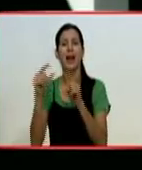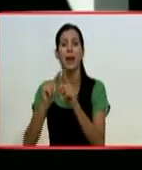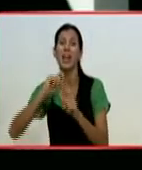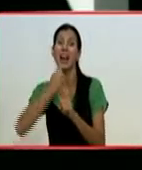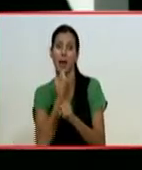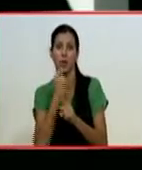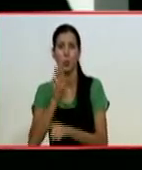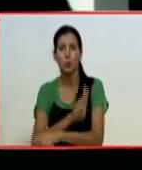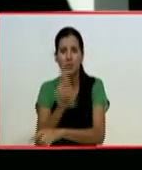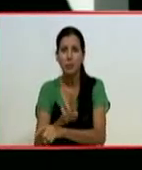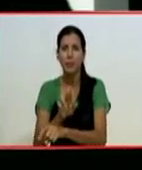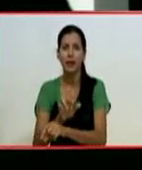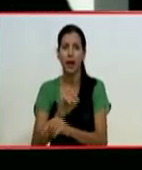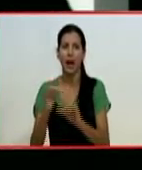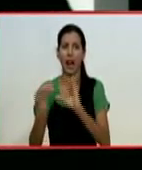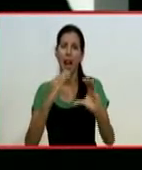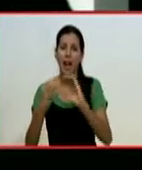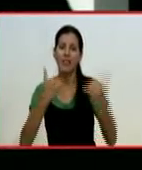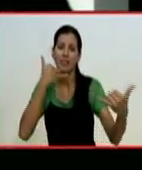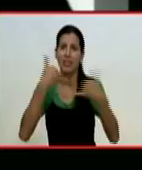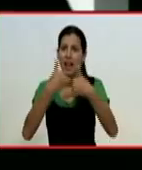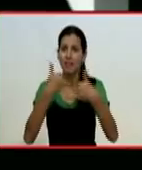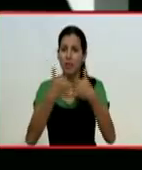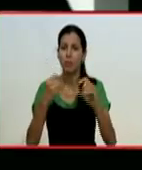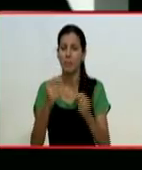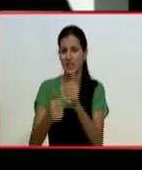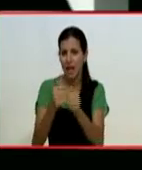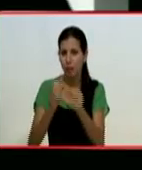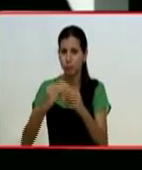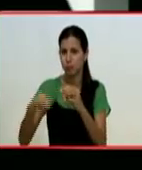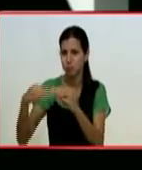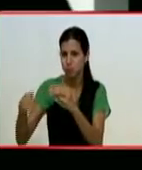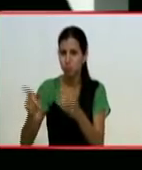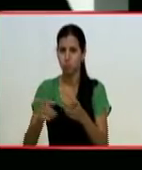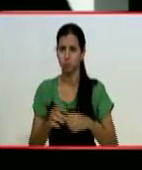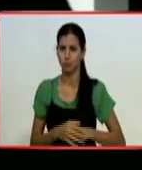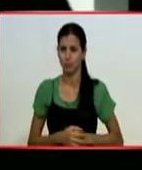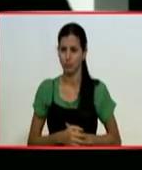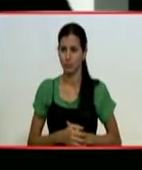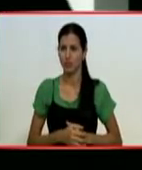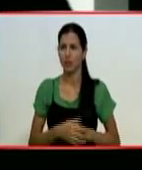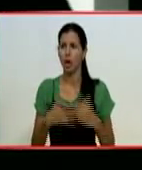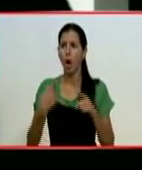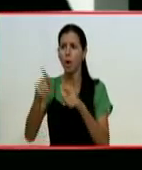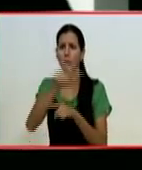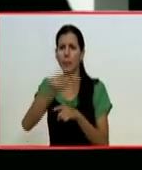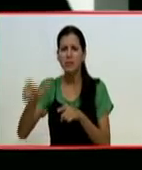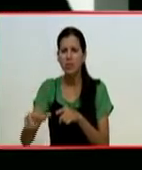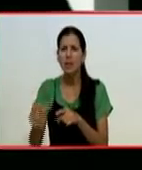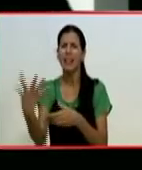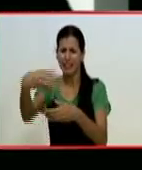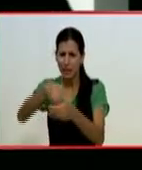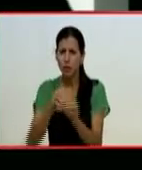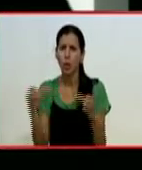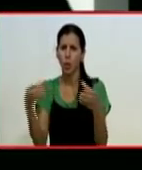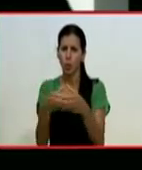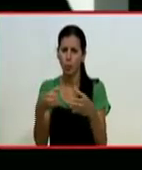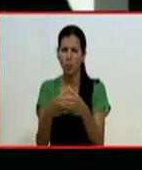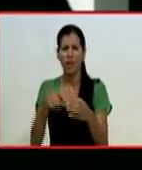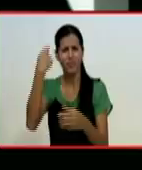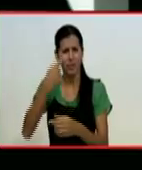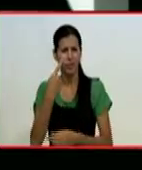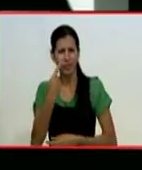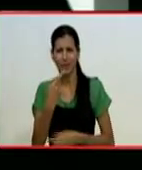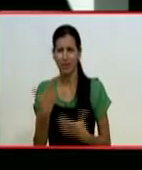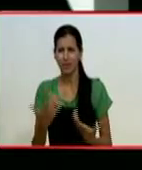cómo te decían? Pescado o trucho. ¿Pescado? O trucho. ¿Y a los otros integrantes del movimiento de Daniel Videro?